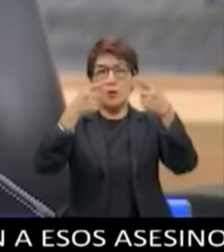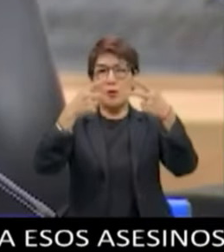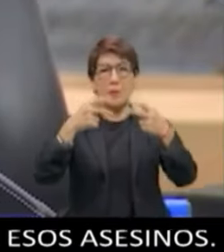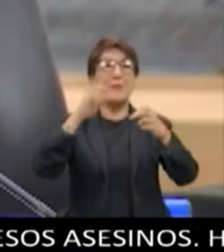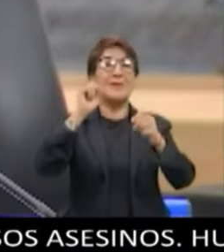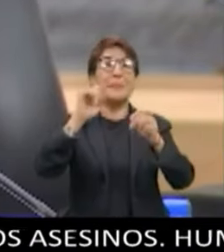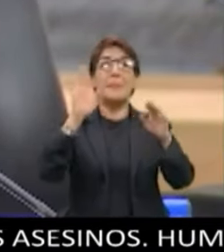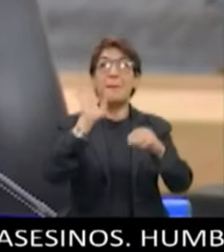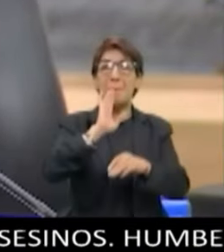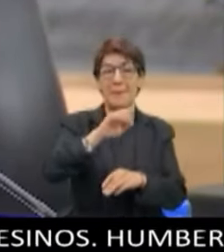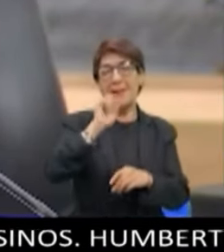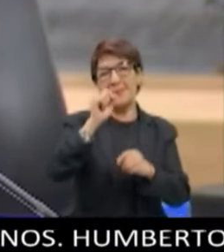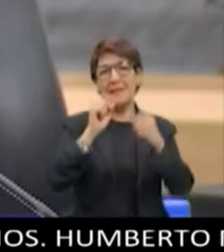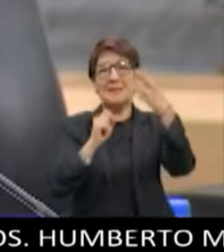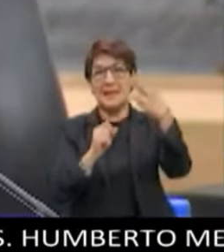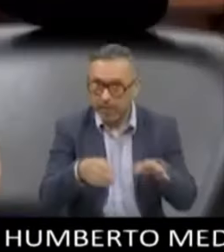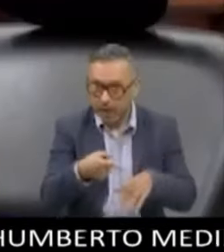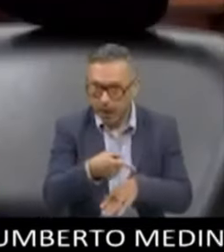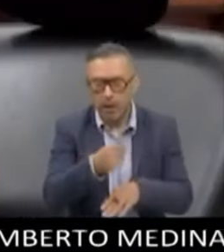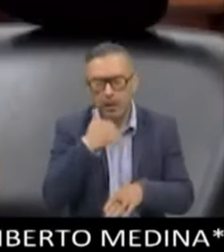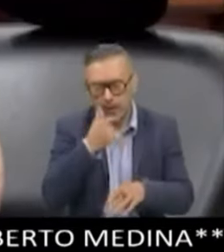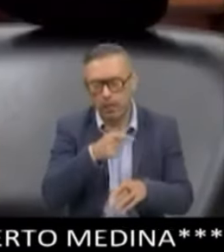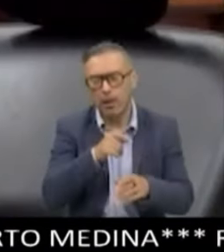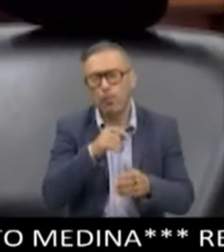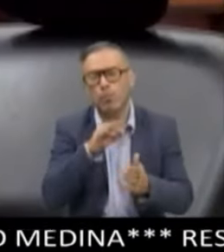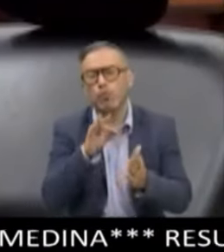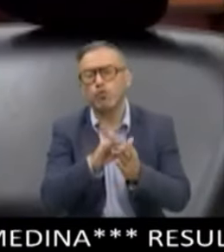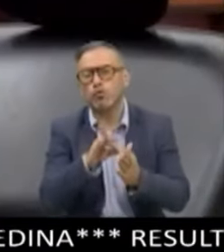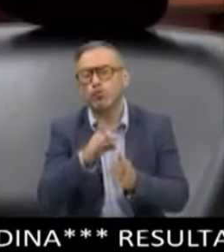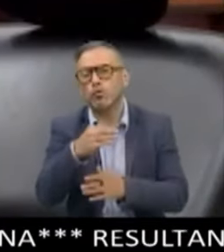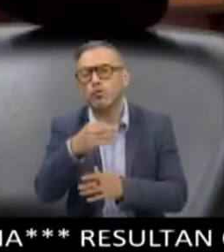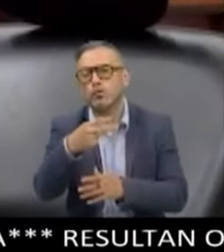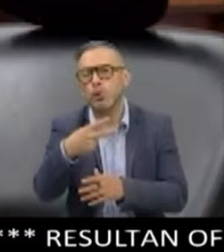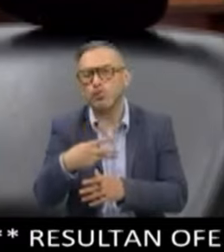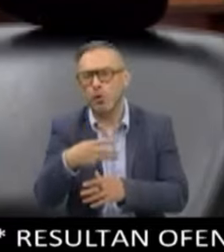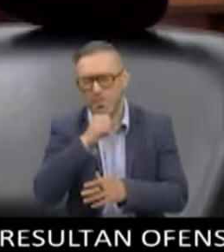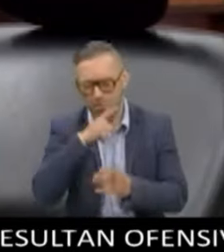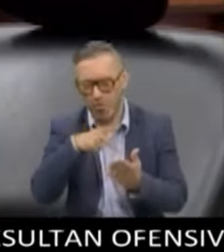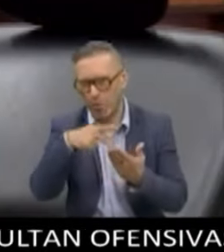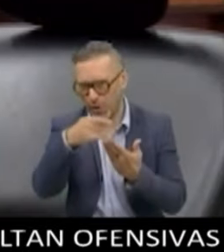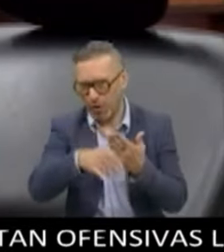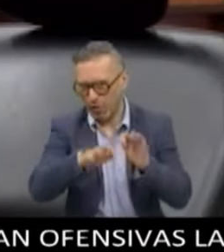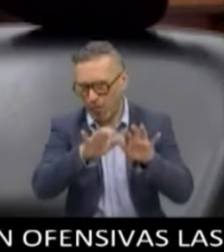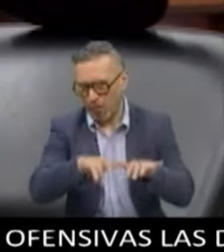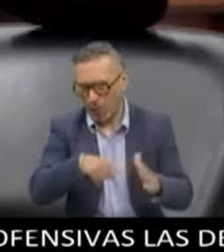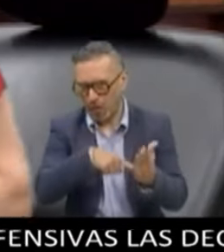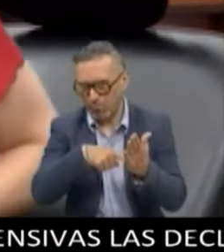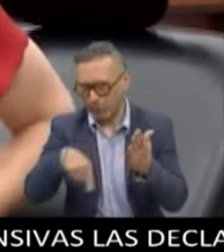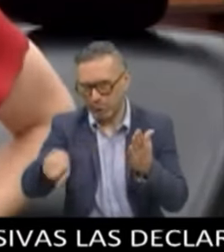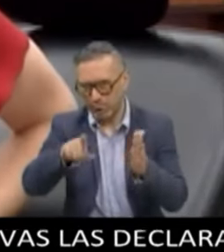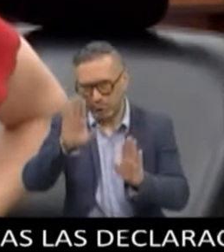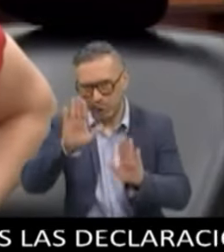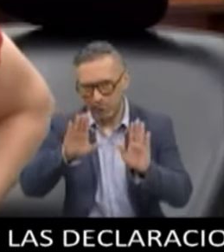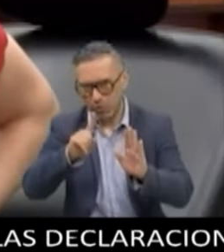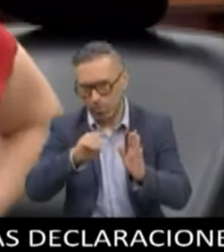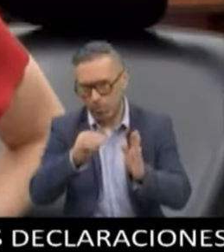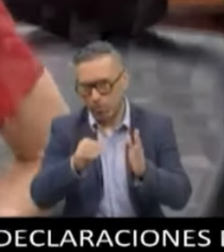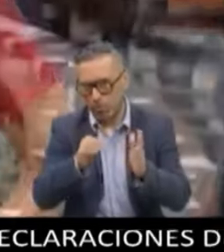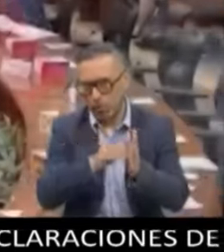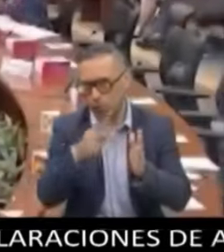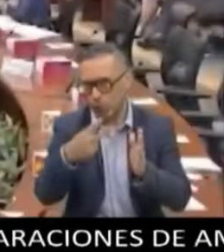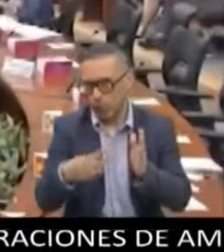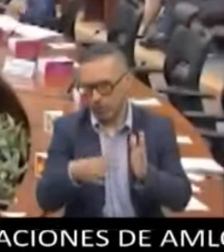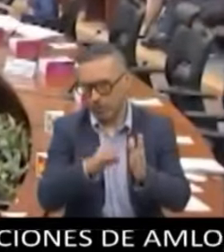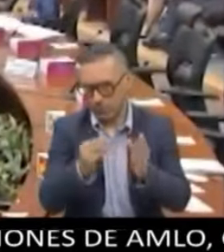encargad duría a mi llegada a la llegada de este cambio de configuración del Consejo general bien previsto por la ley para que